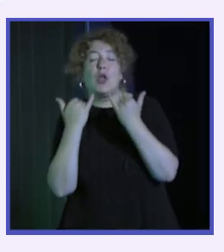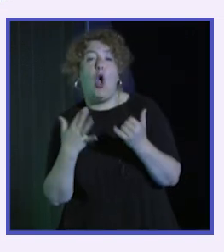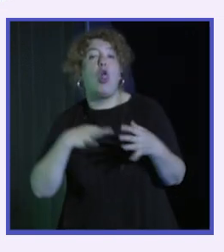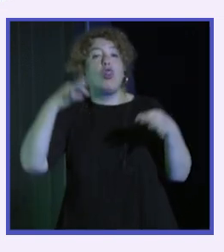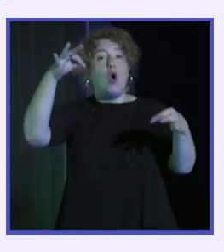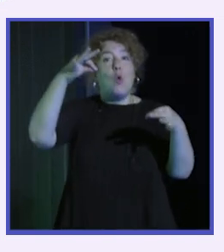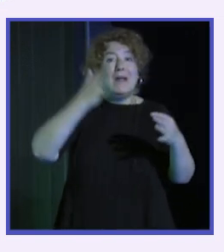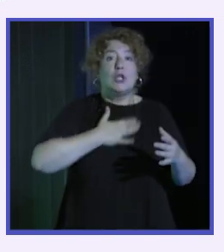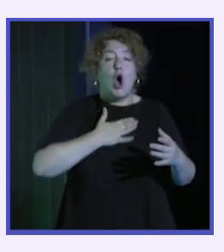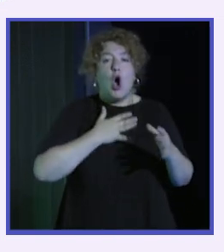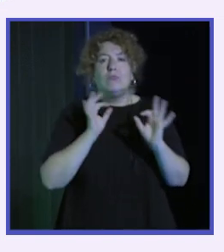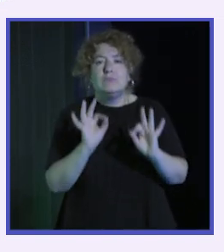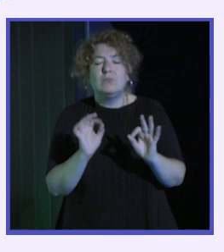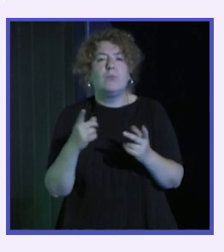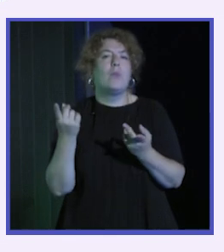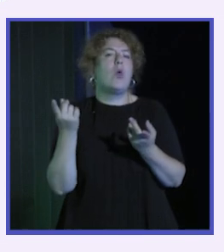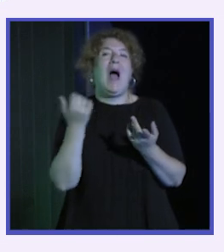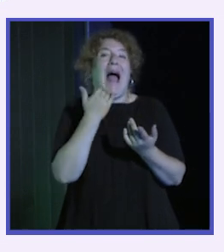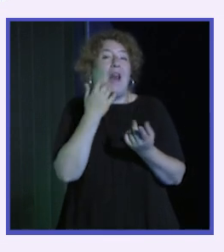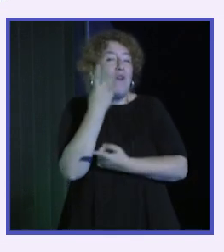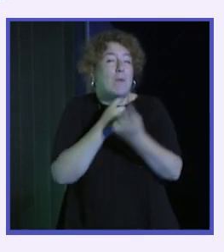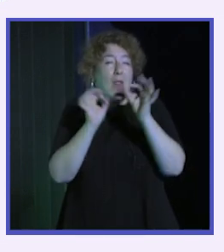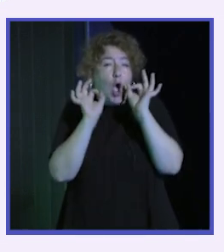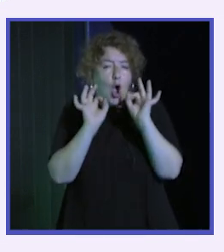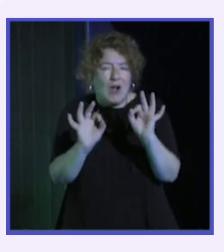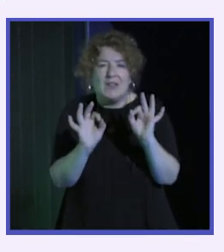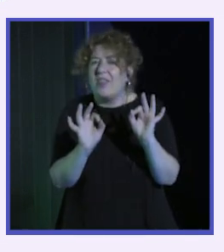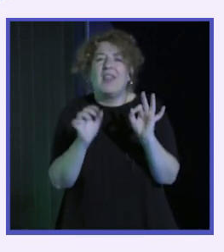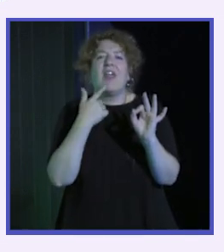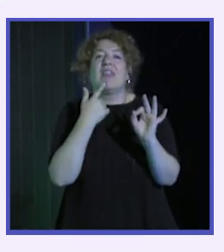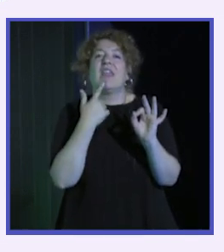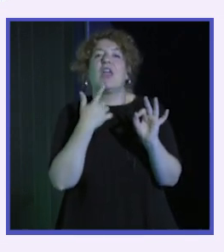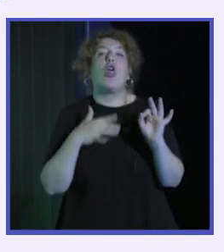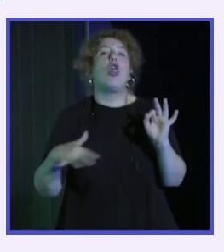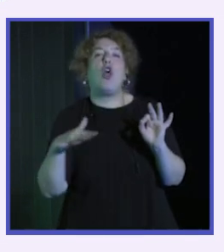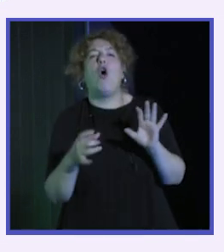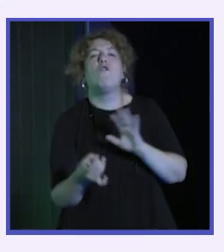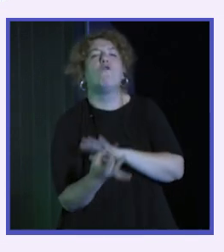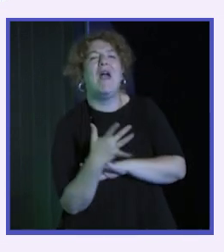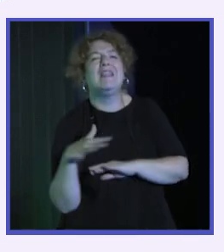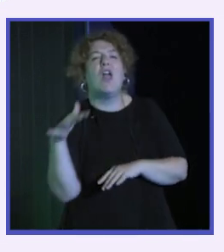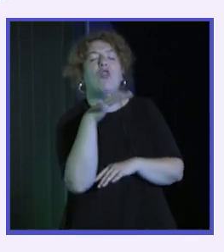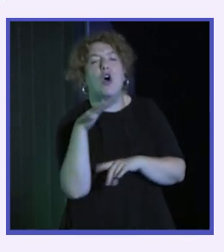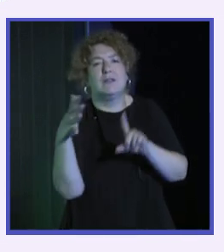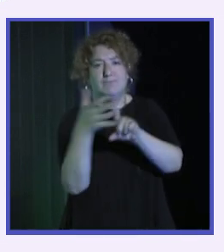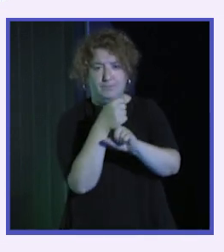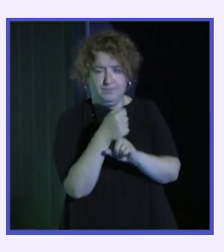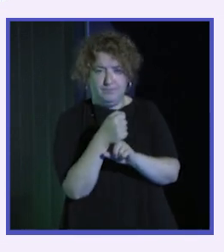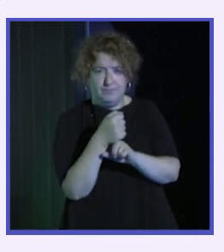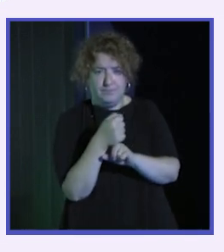documento concreto, información sobre algo concreta, pues tenemos que decirle la fuente sobre la que queremos que obtenga la